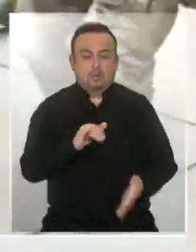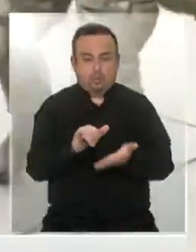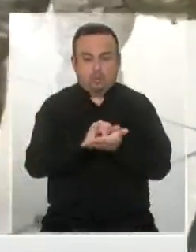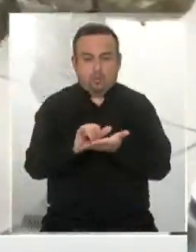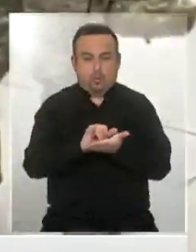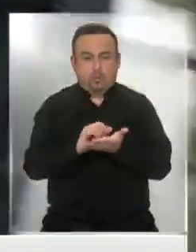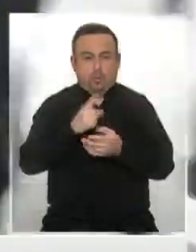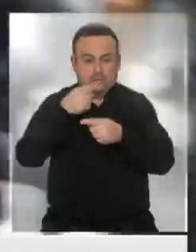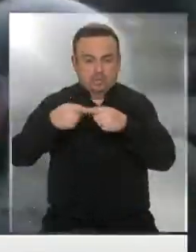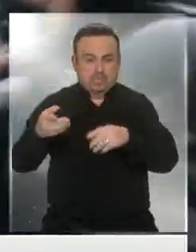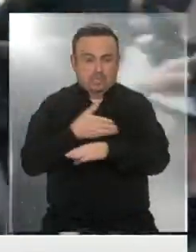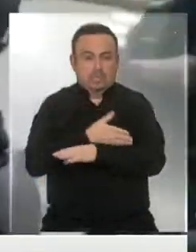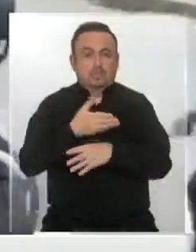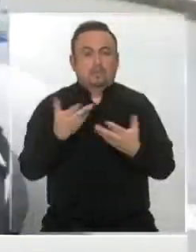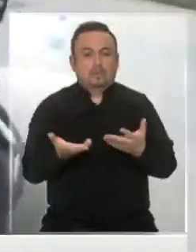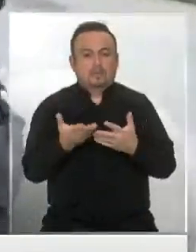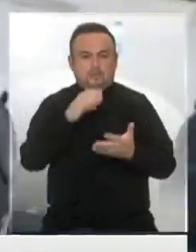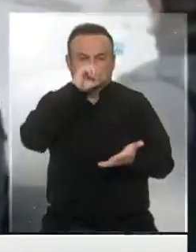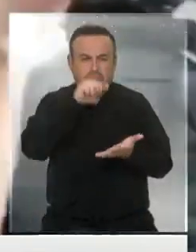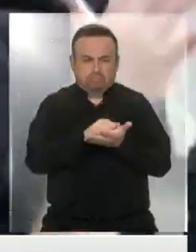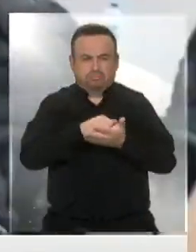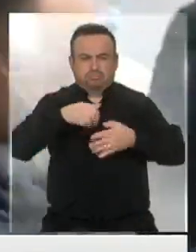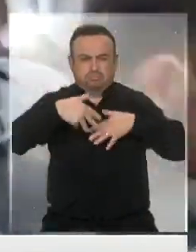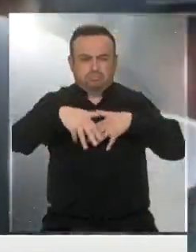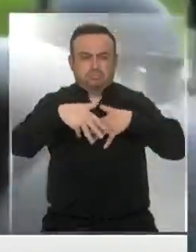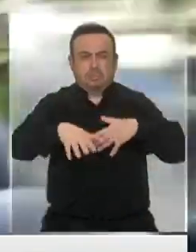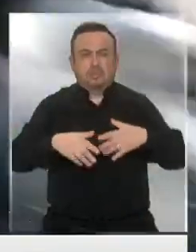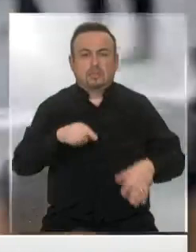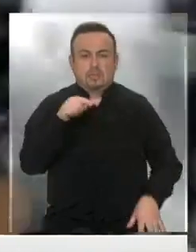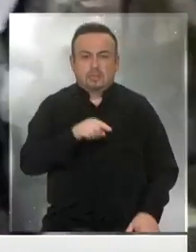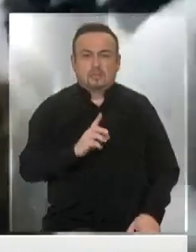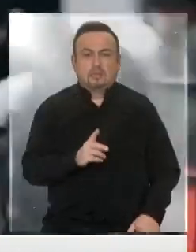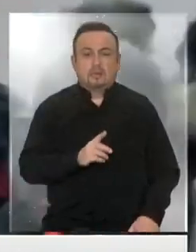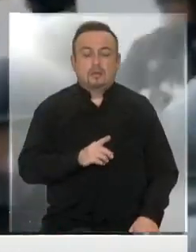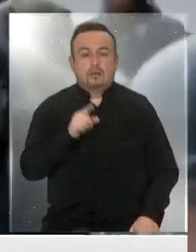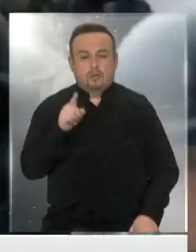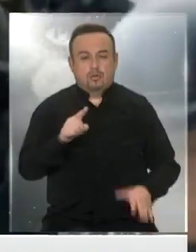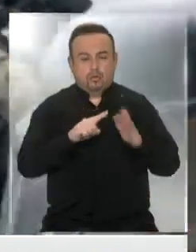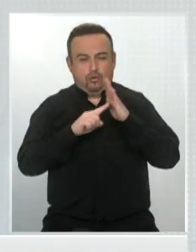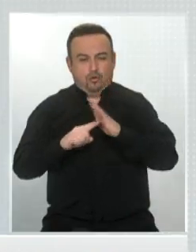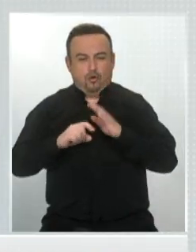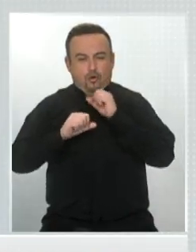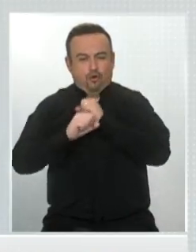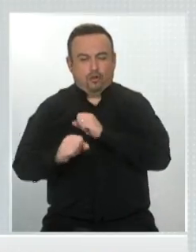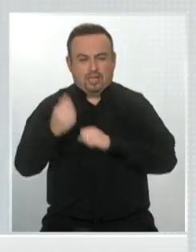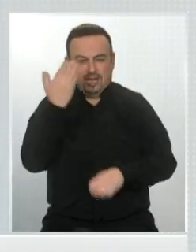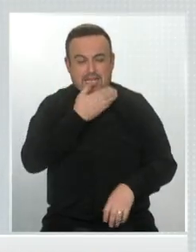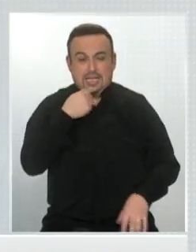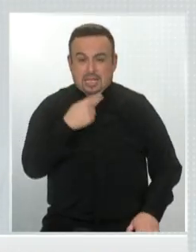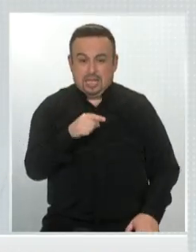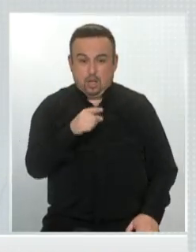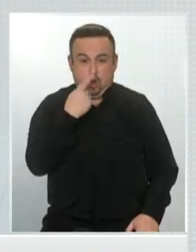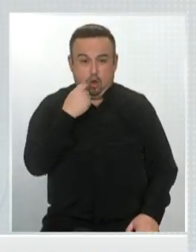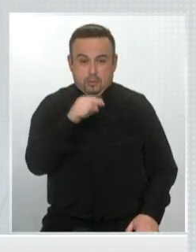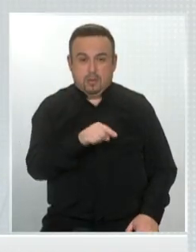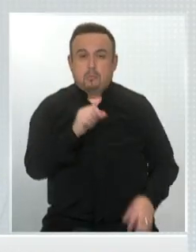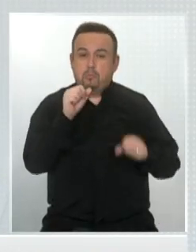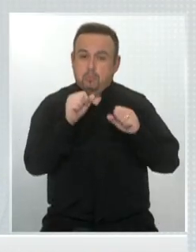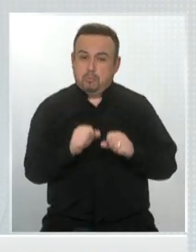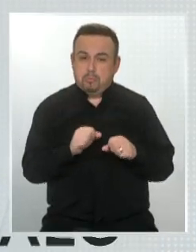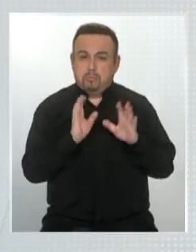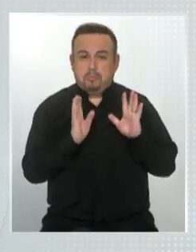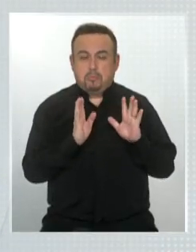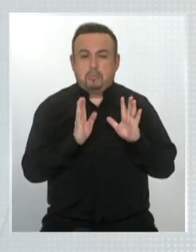en la semana pasada cuando hubo protestas precisamente por la causa racial, y dijo que este hombre podría